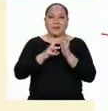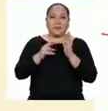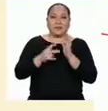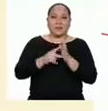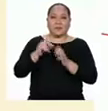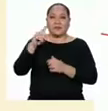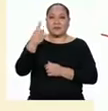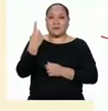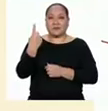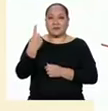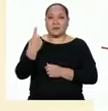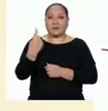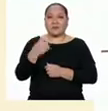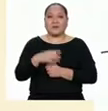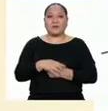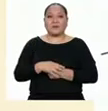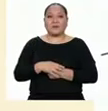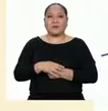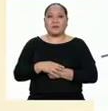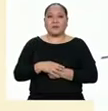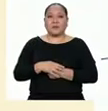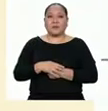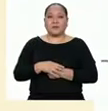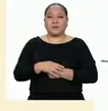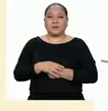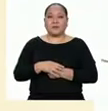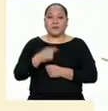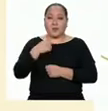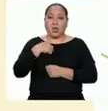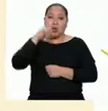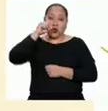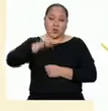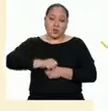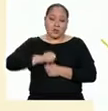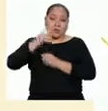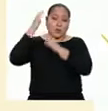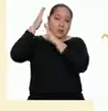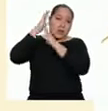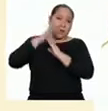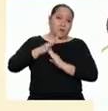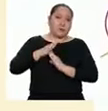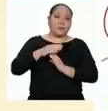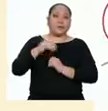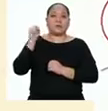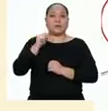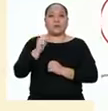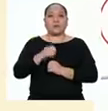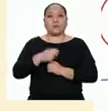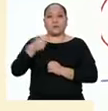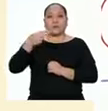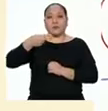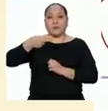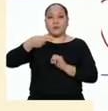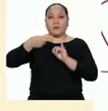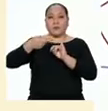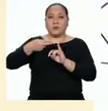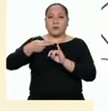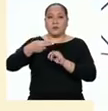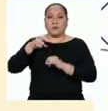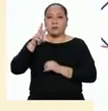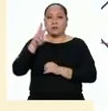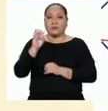el primer valor de la variable, sí he sido discriminado o discriminada, la frecuencia absoluta es